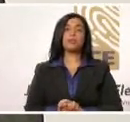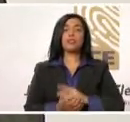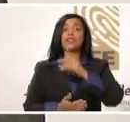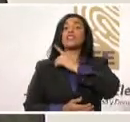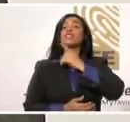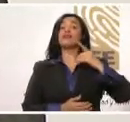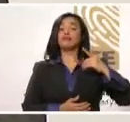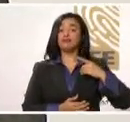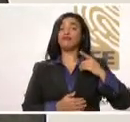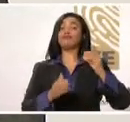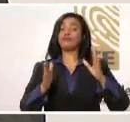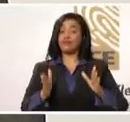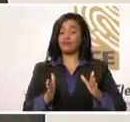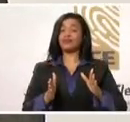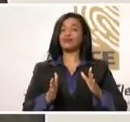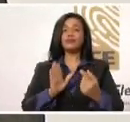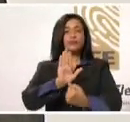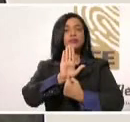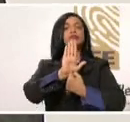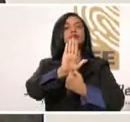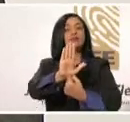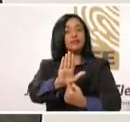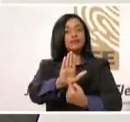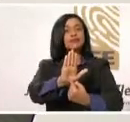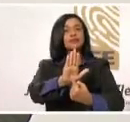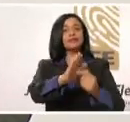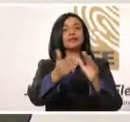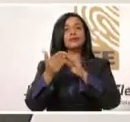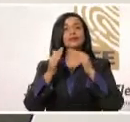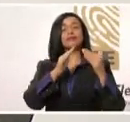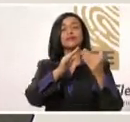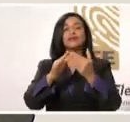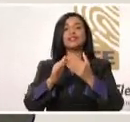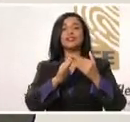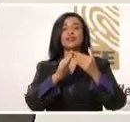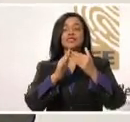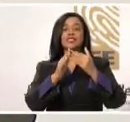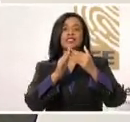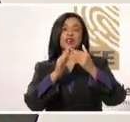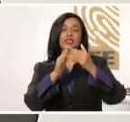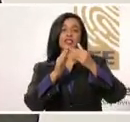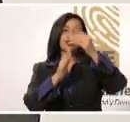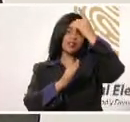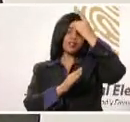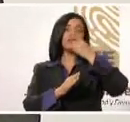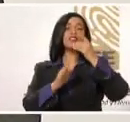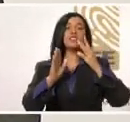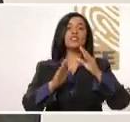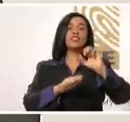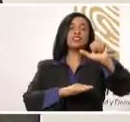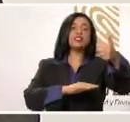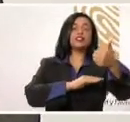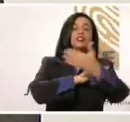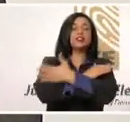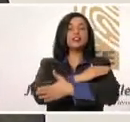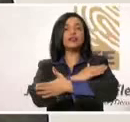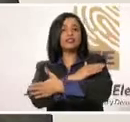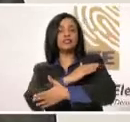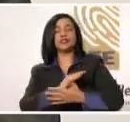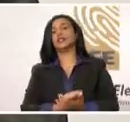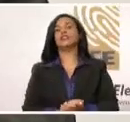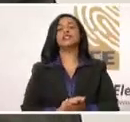diputados y diputadas, representantes de la comunidad de los dominicanos en el exterior, y representantes al